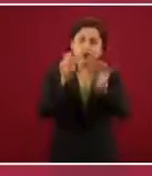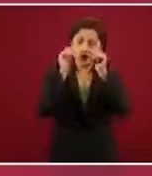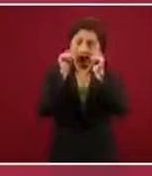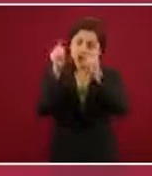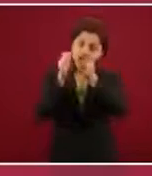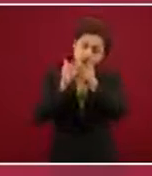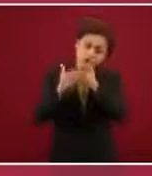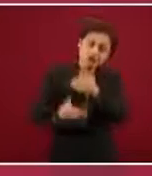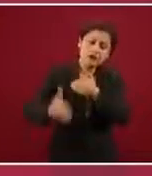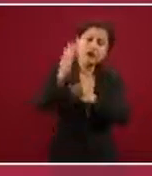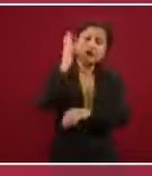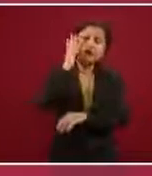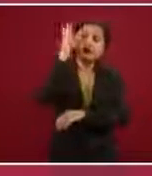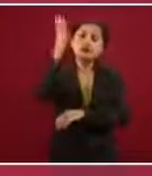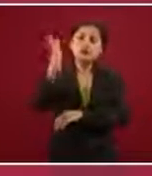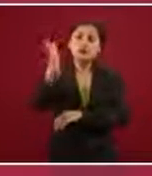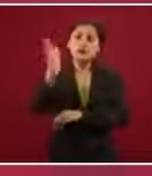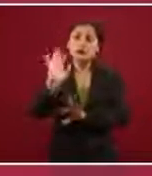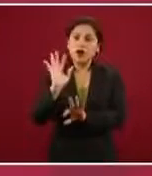vamos a anclar